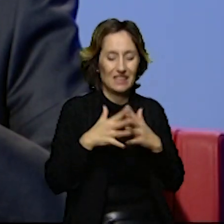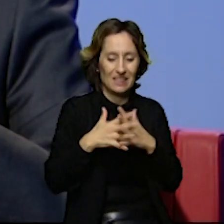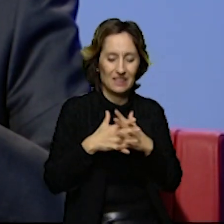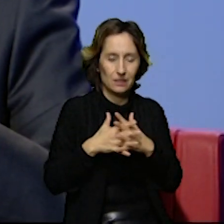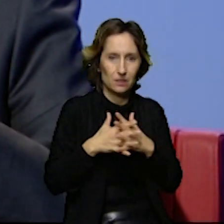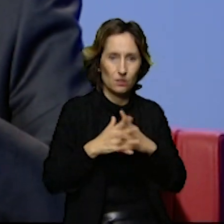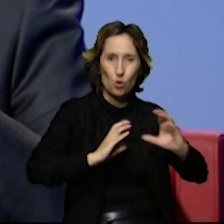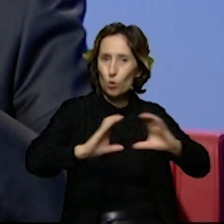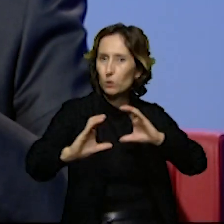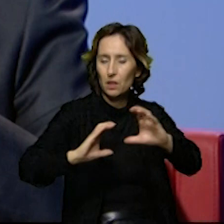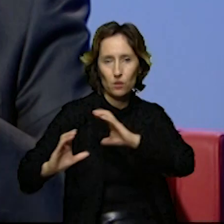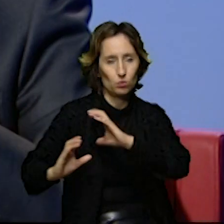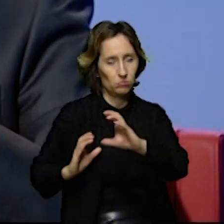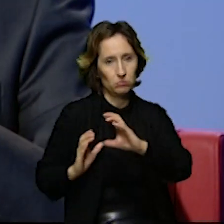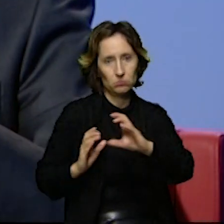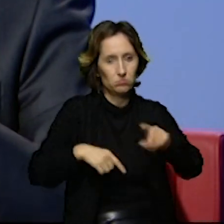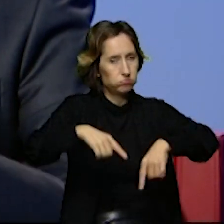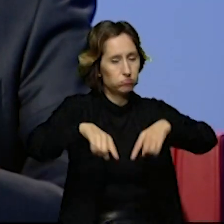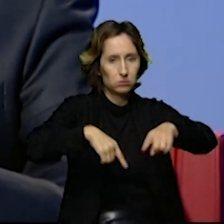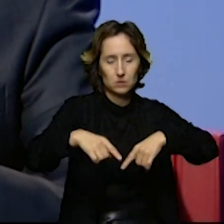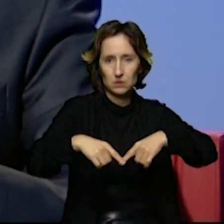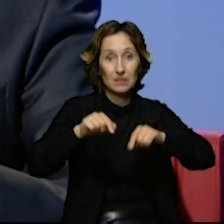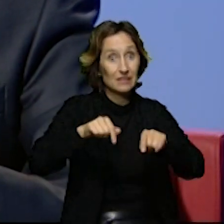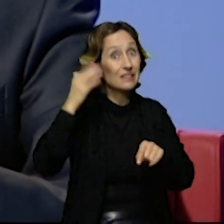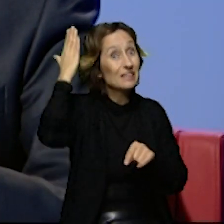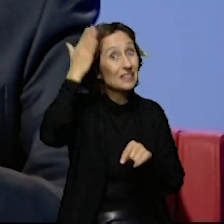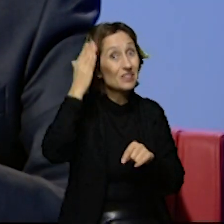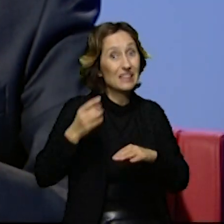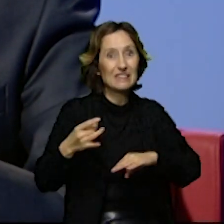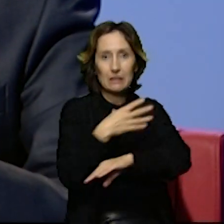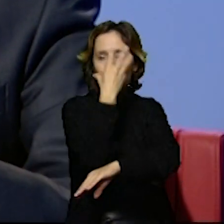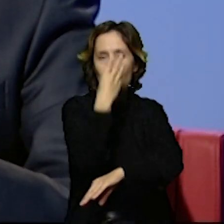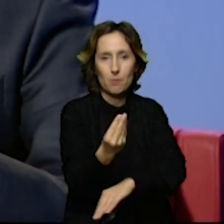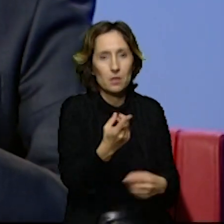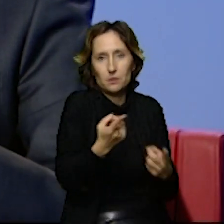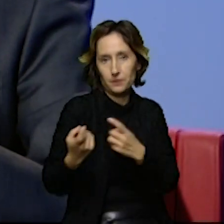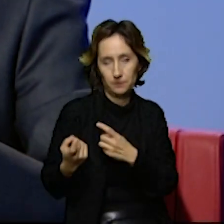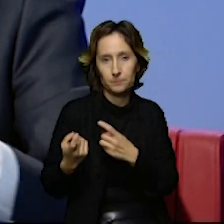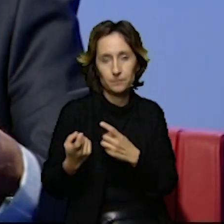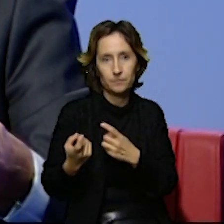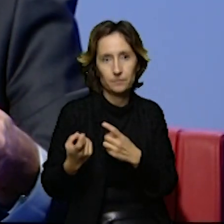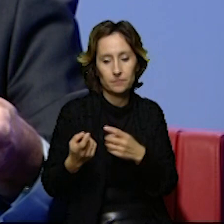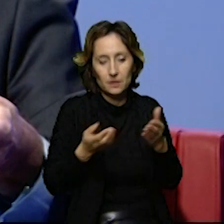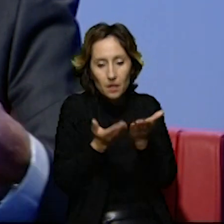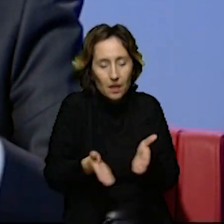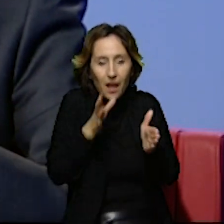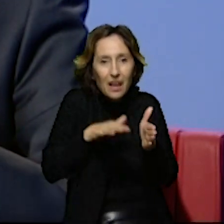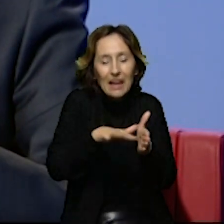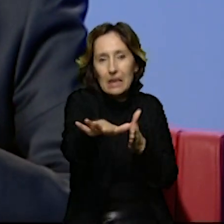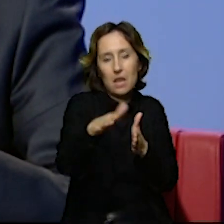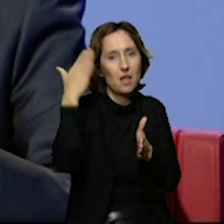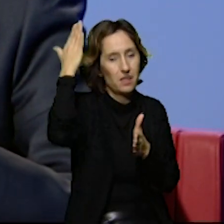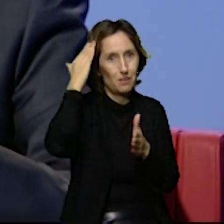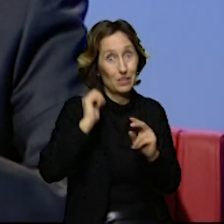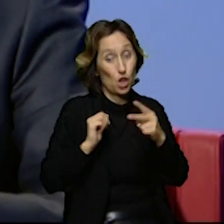las comunicaciones, yo creo Navarra necesita el tren de alta velocidad y el canal de Navarra. Y esas